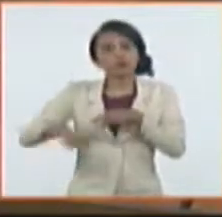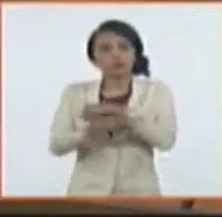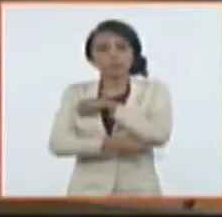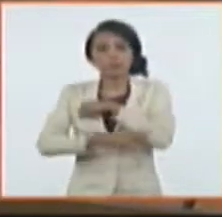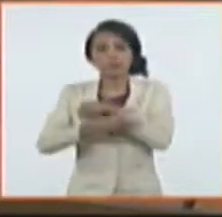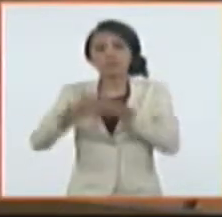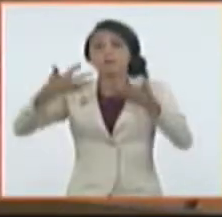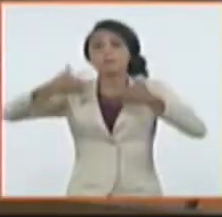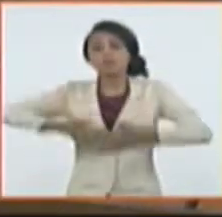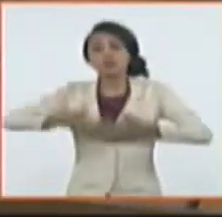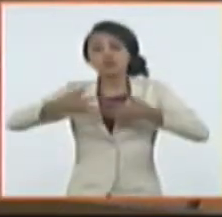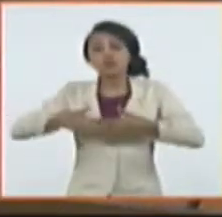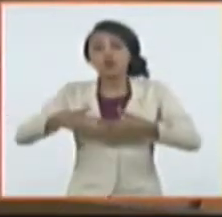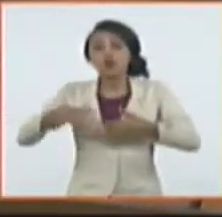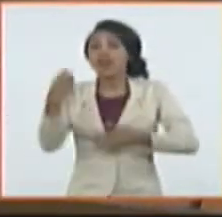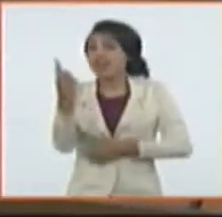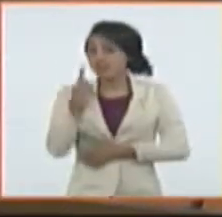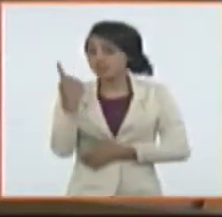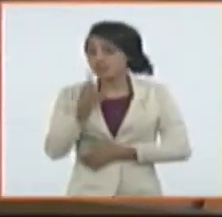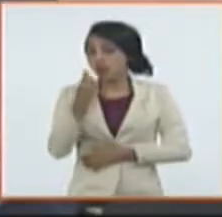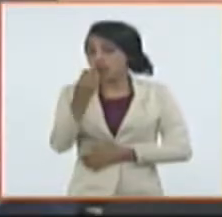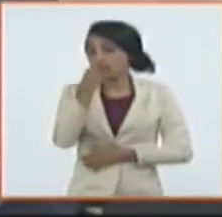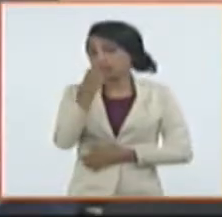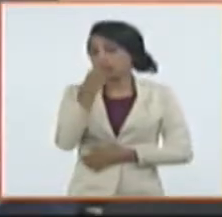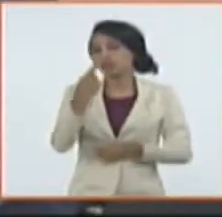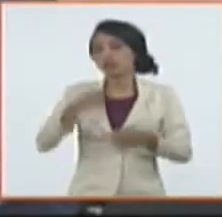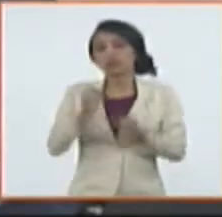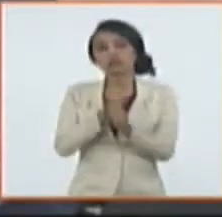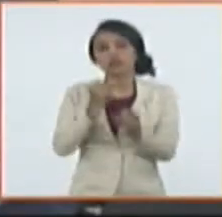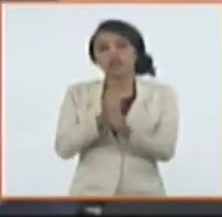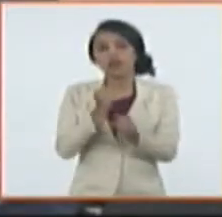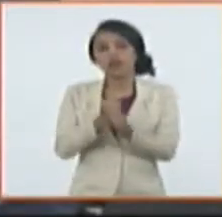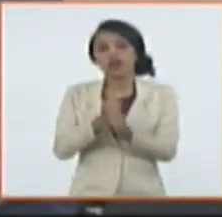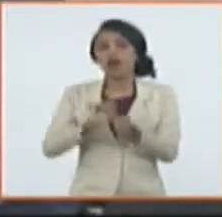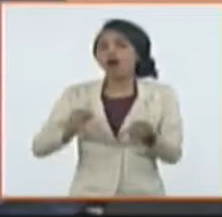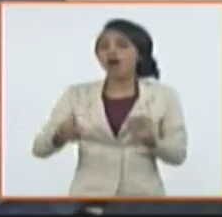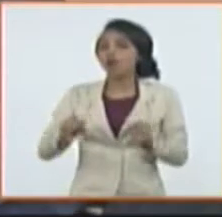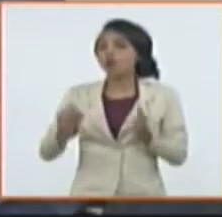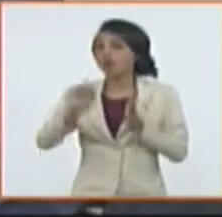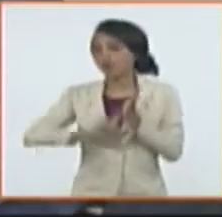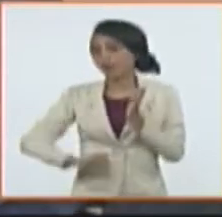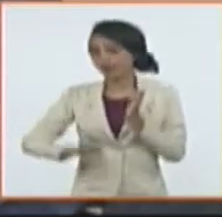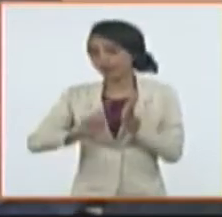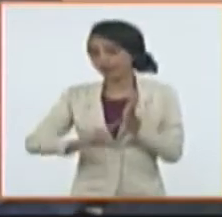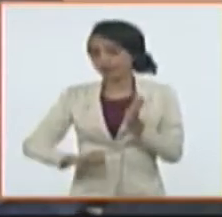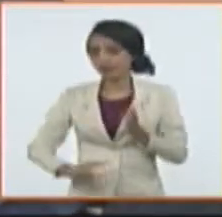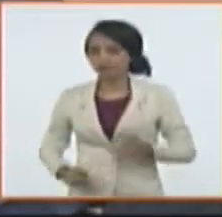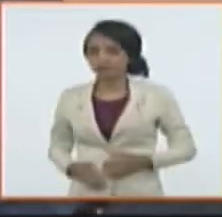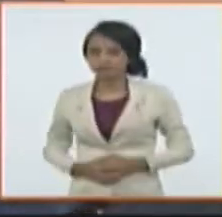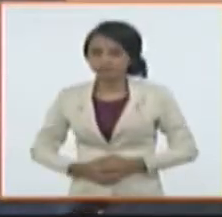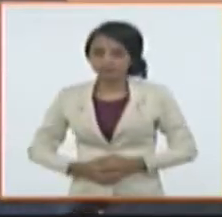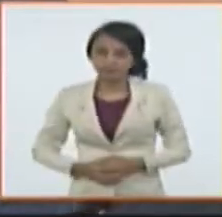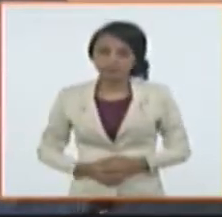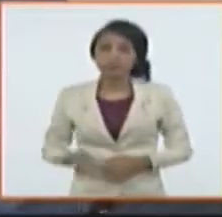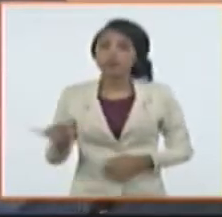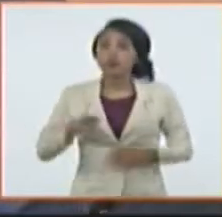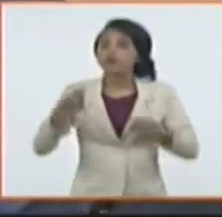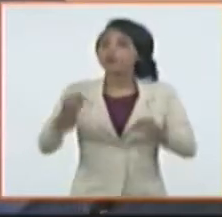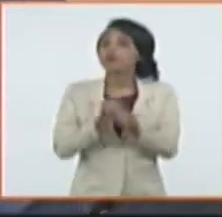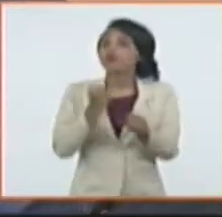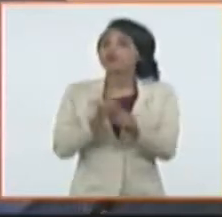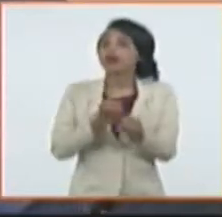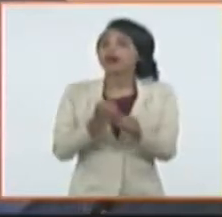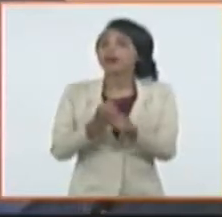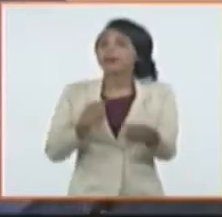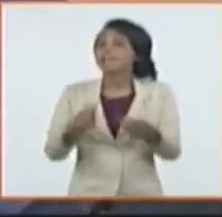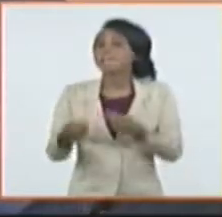alimentos y trabajar en función del ahorro energético. Hay que también trabajar para que en el mercado se